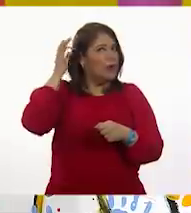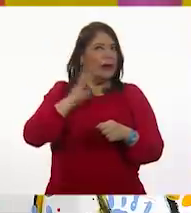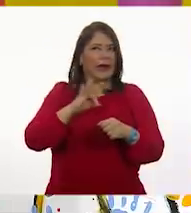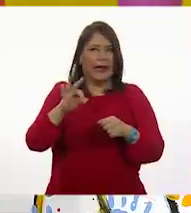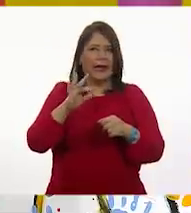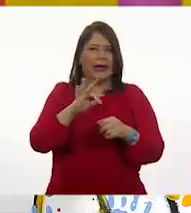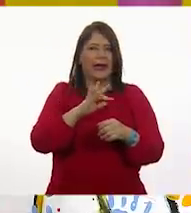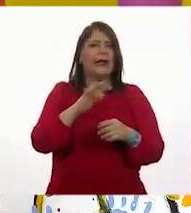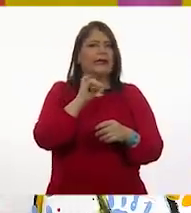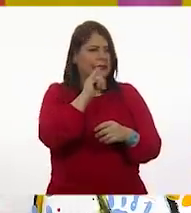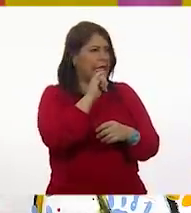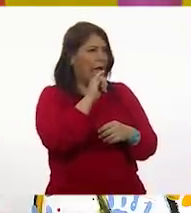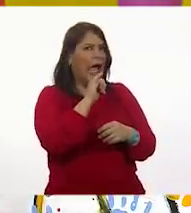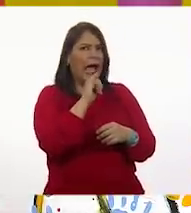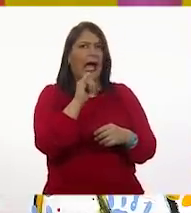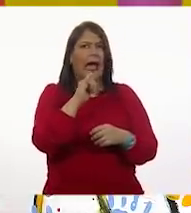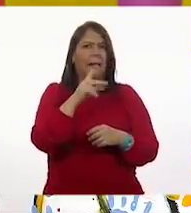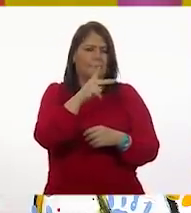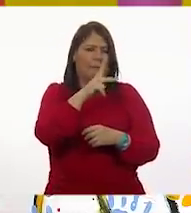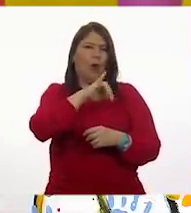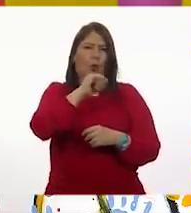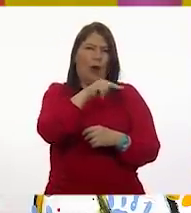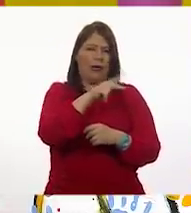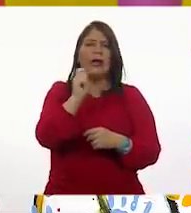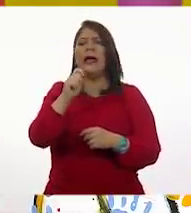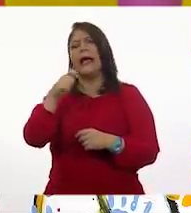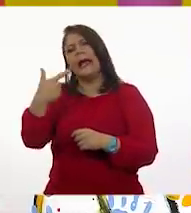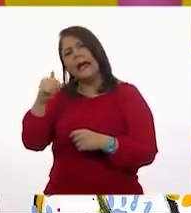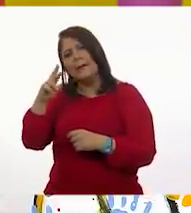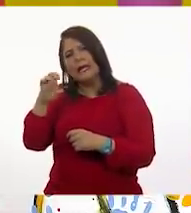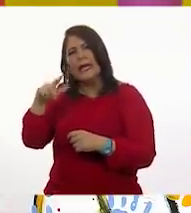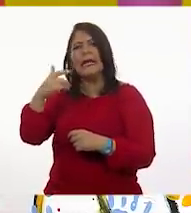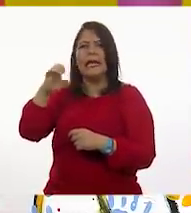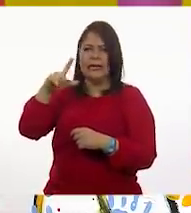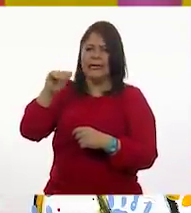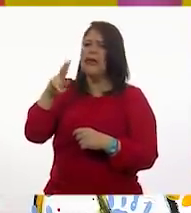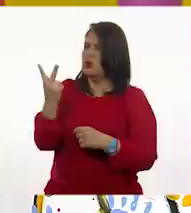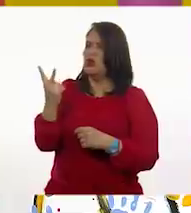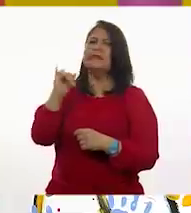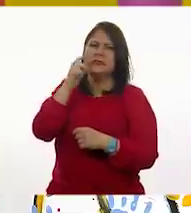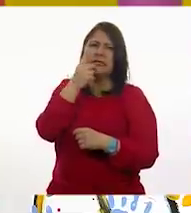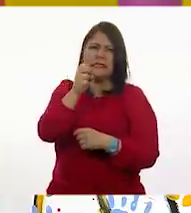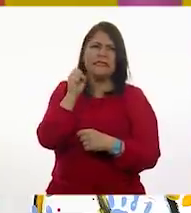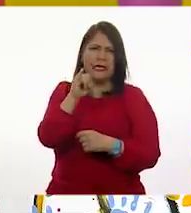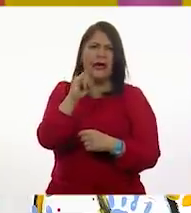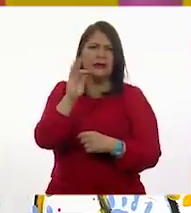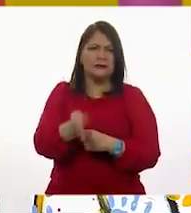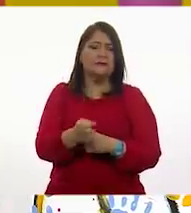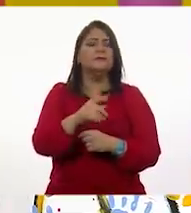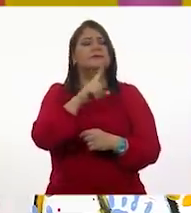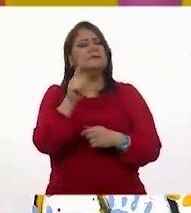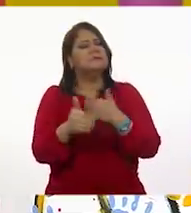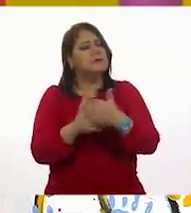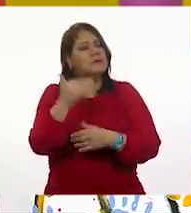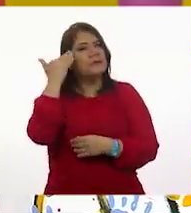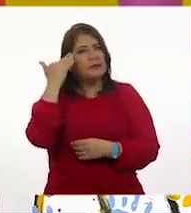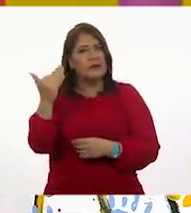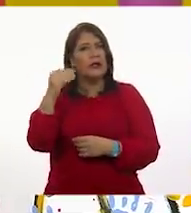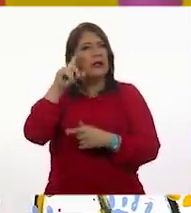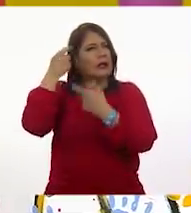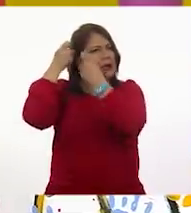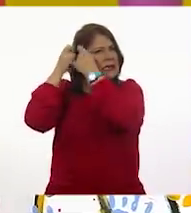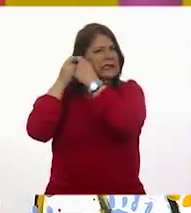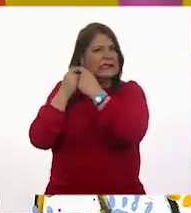Juan. Sí, respondieron Gabriel y Elena. Después de un rato, Gabriel y Elena tenían la